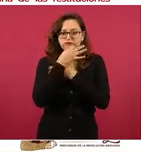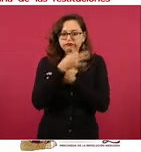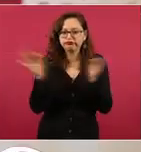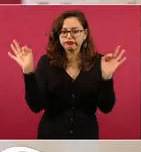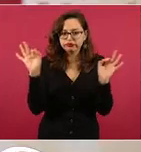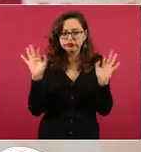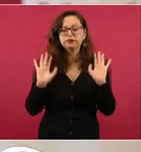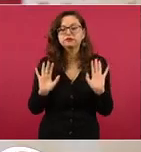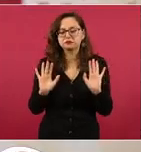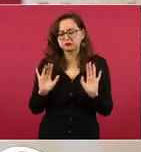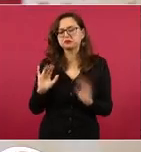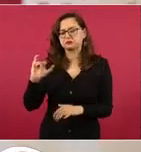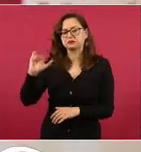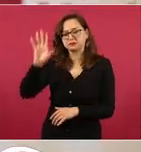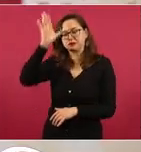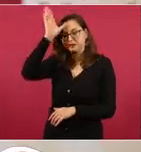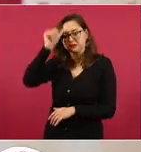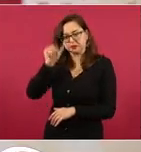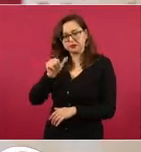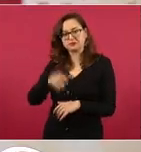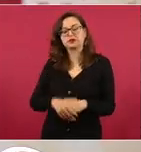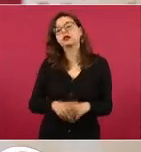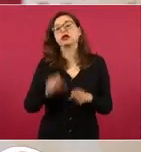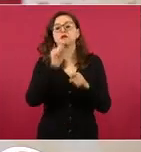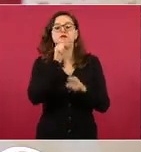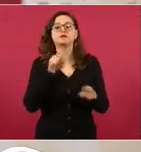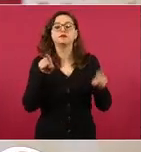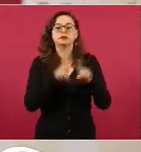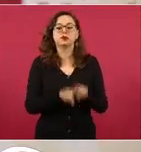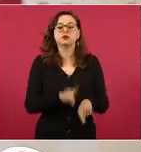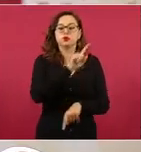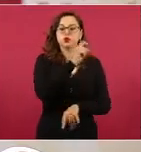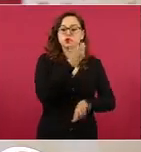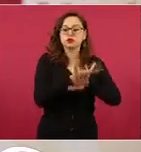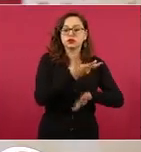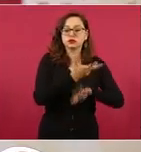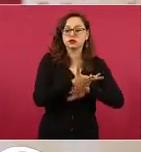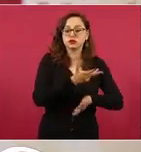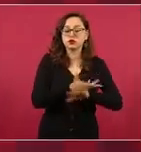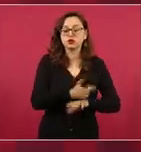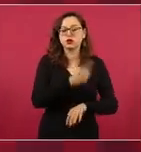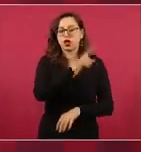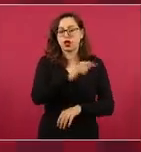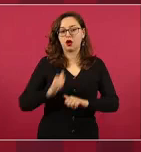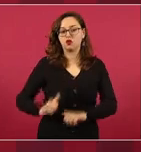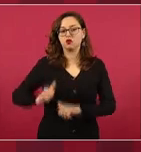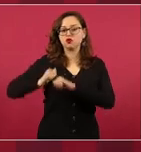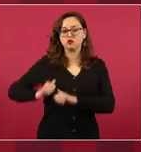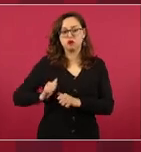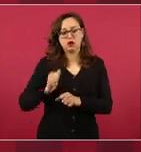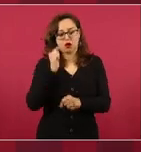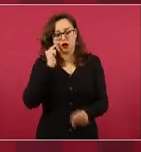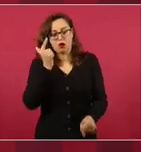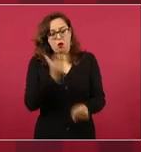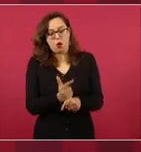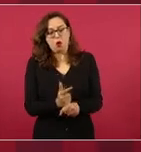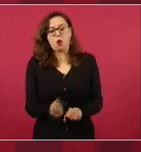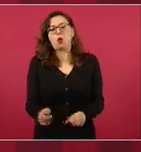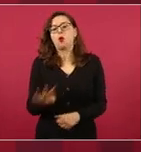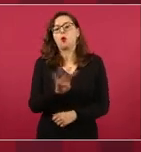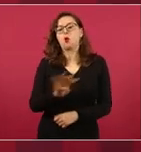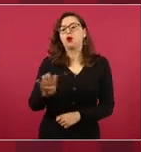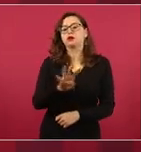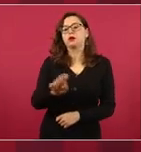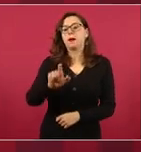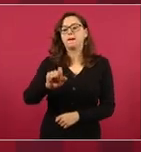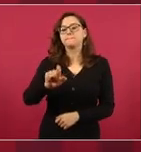el que participó la autoridad norteamericana CBP en Portland, de 428 piezas.